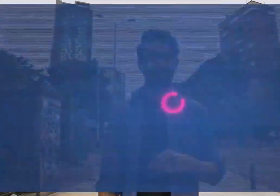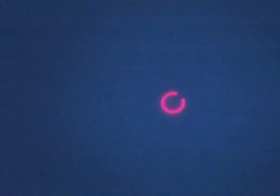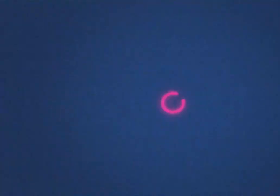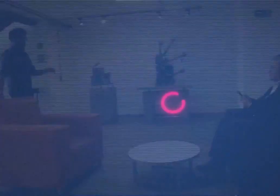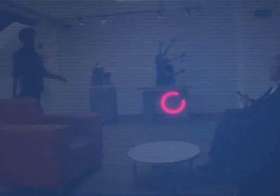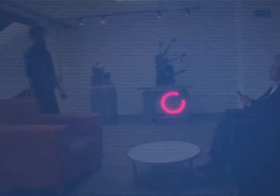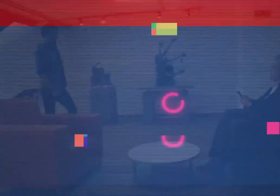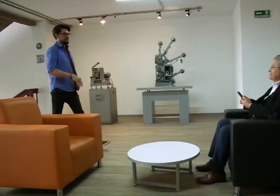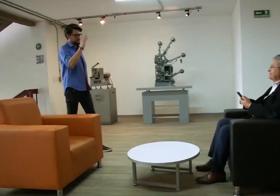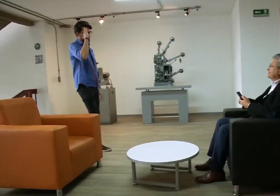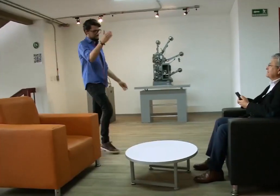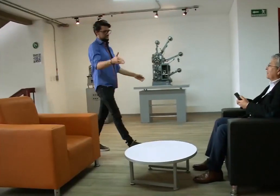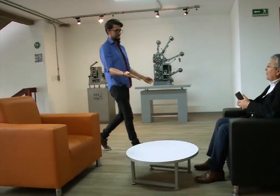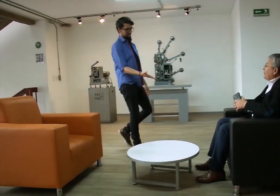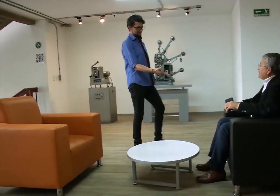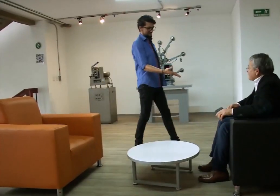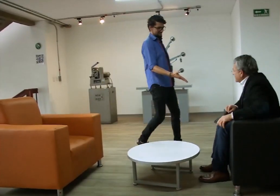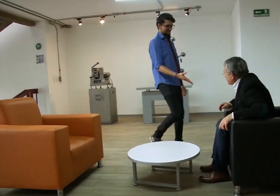11.